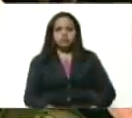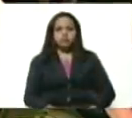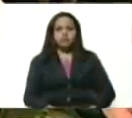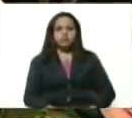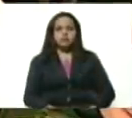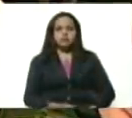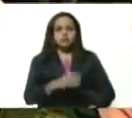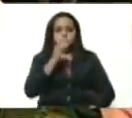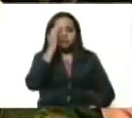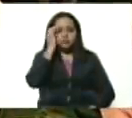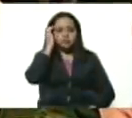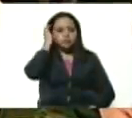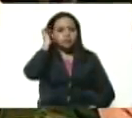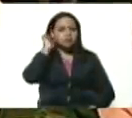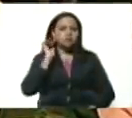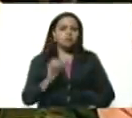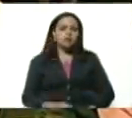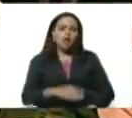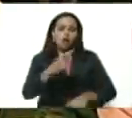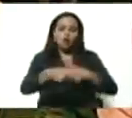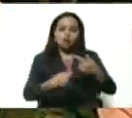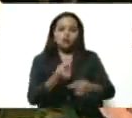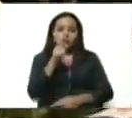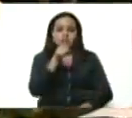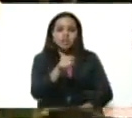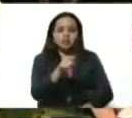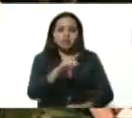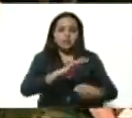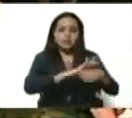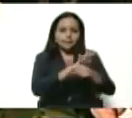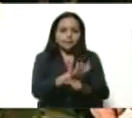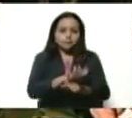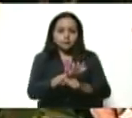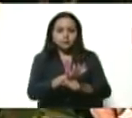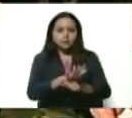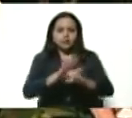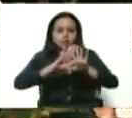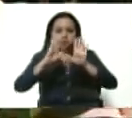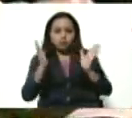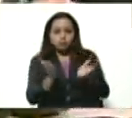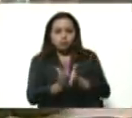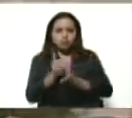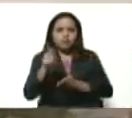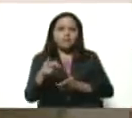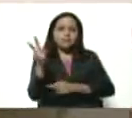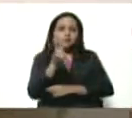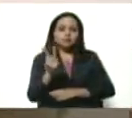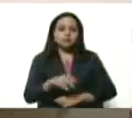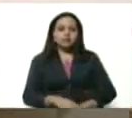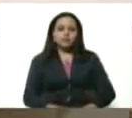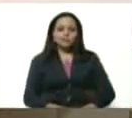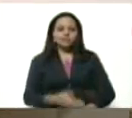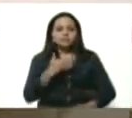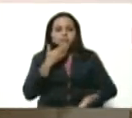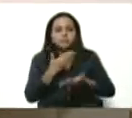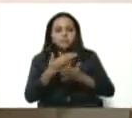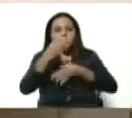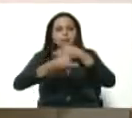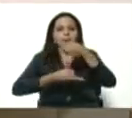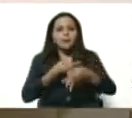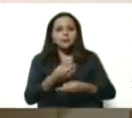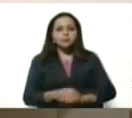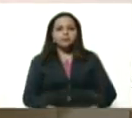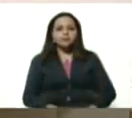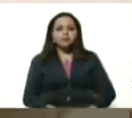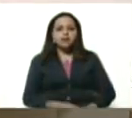este el efecto que este virus está causando en el mundo y en el nivel suelo efe bueno